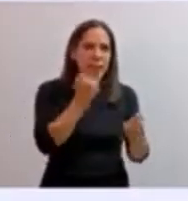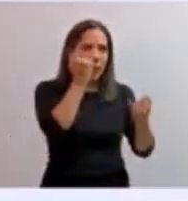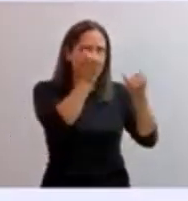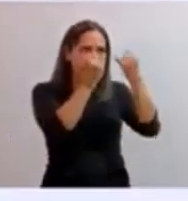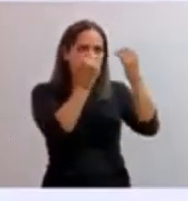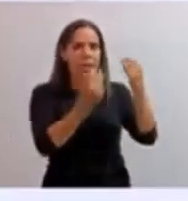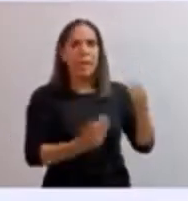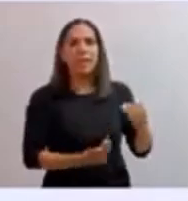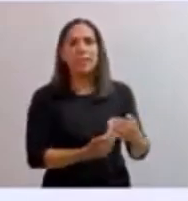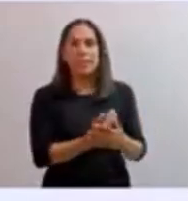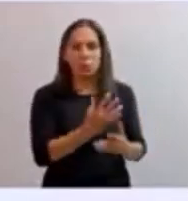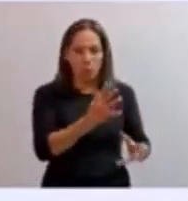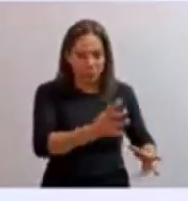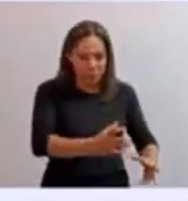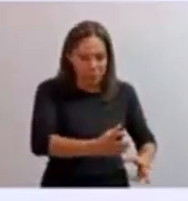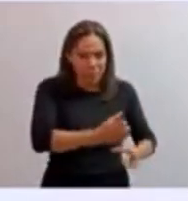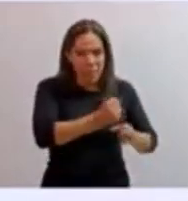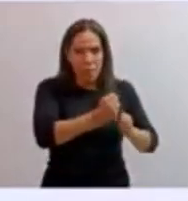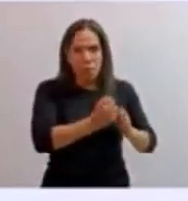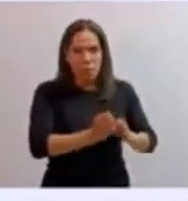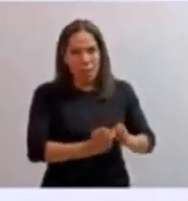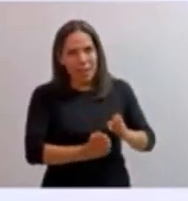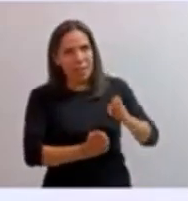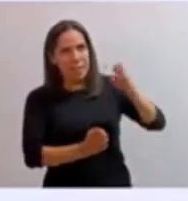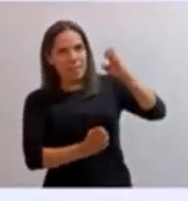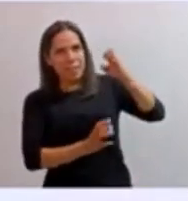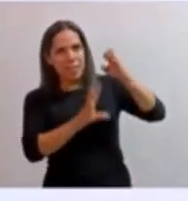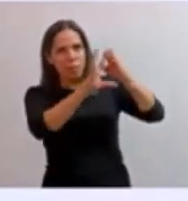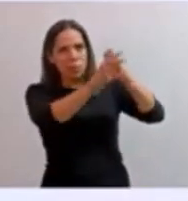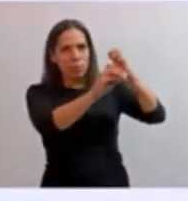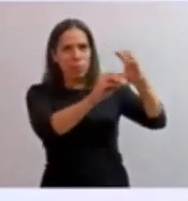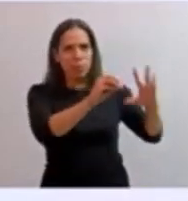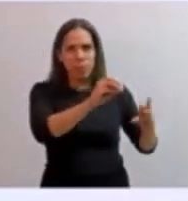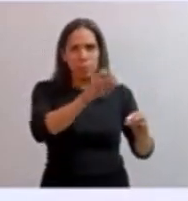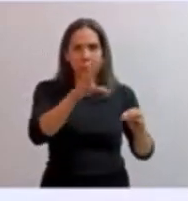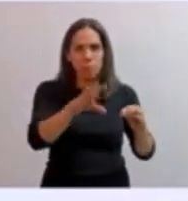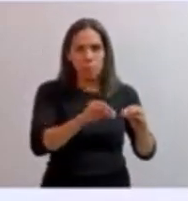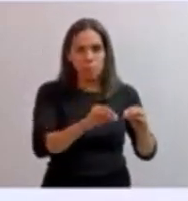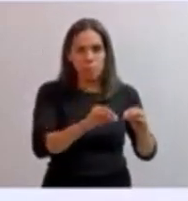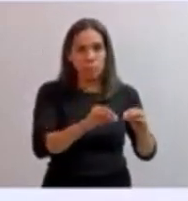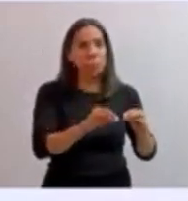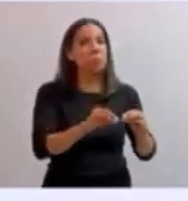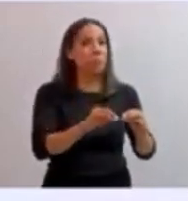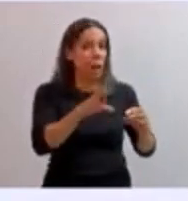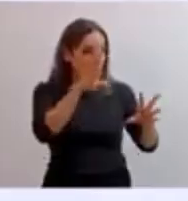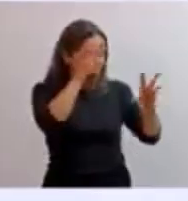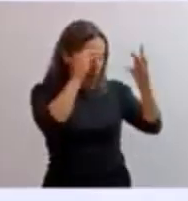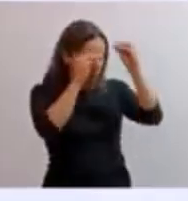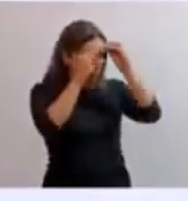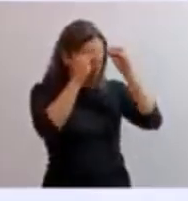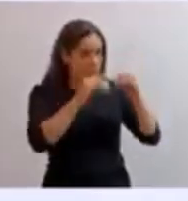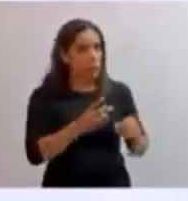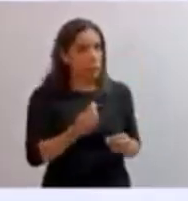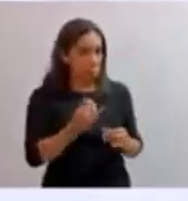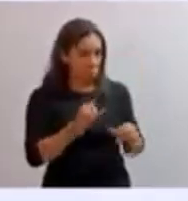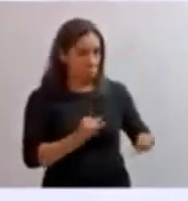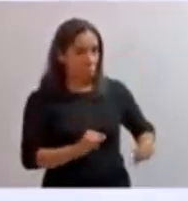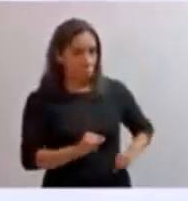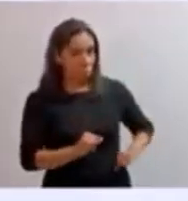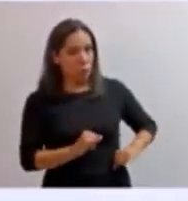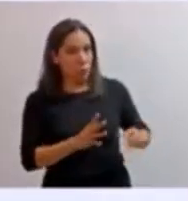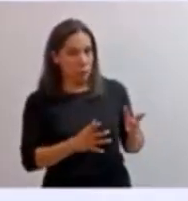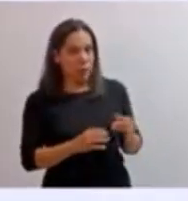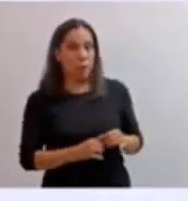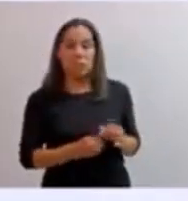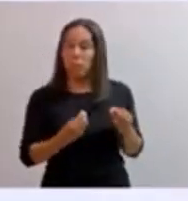para poderse fortalecer unos con otros y aprender a escucharse. Entonces, es interesante ese trabajo.